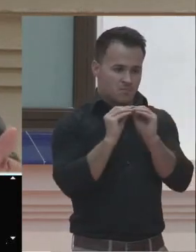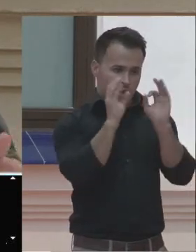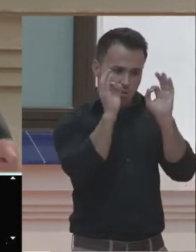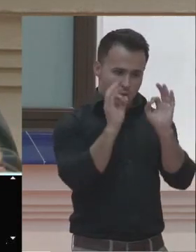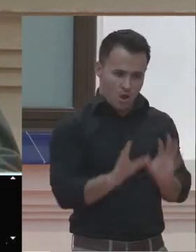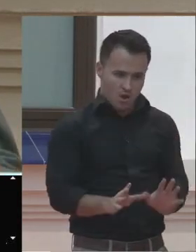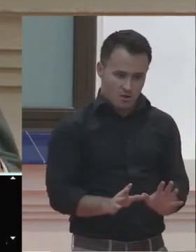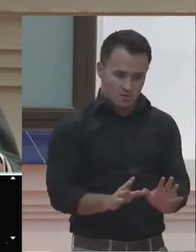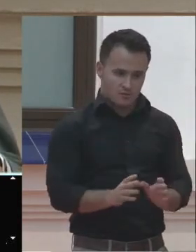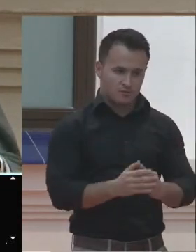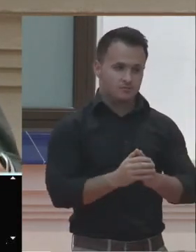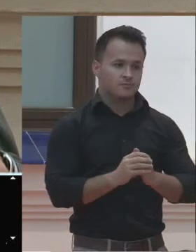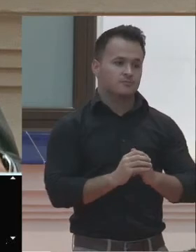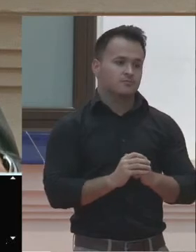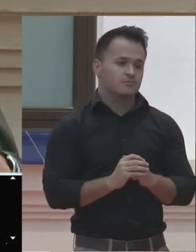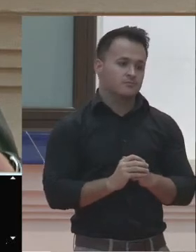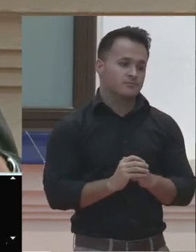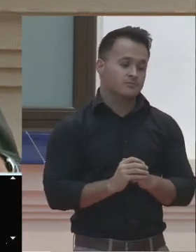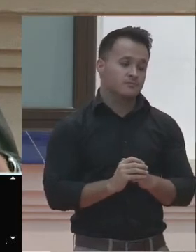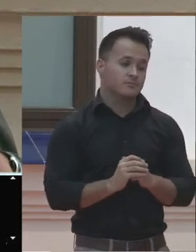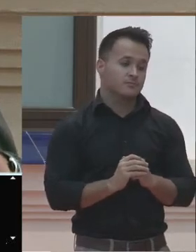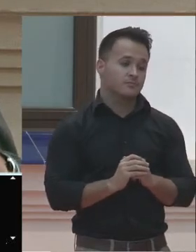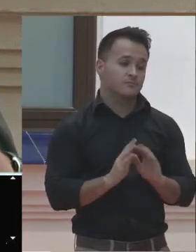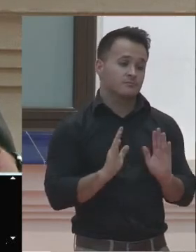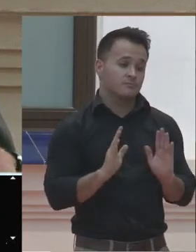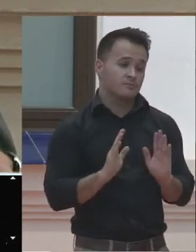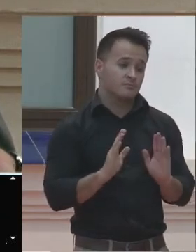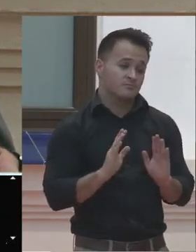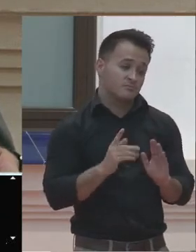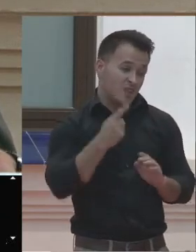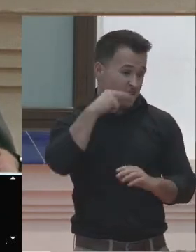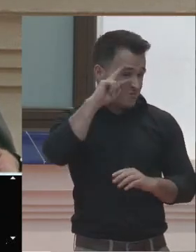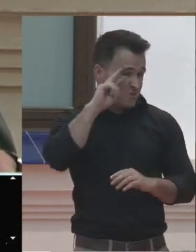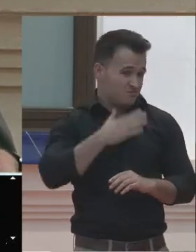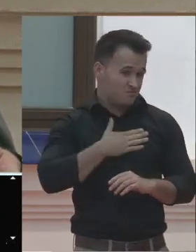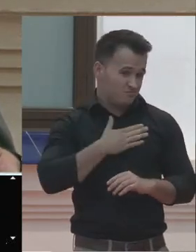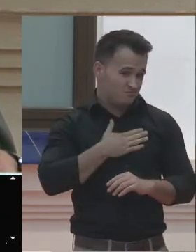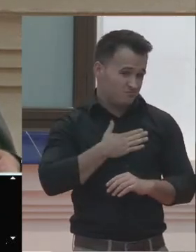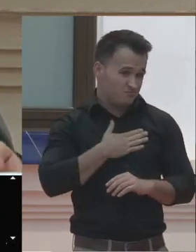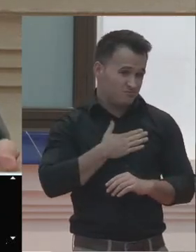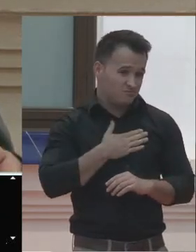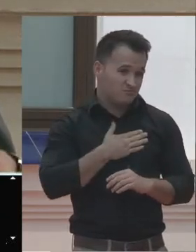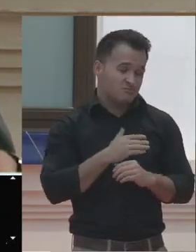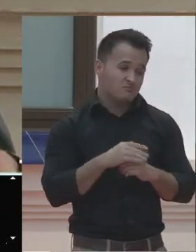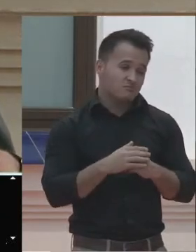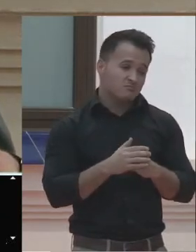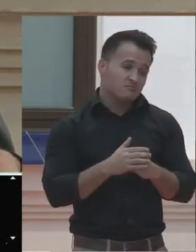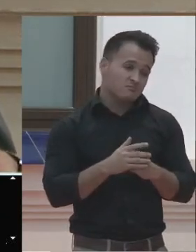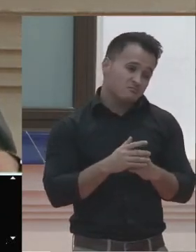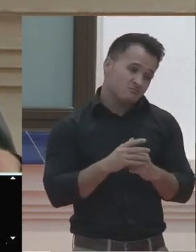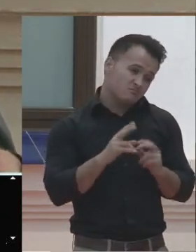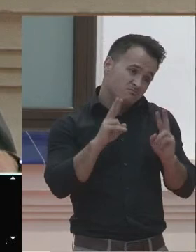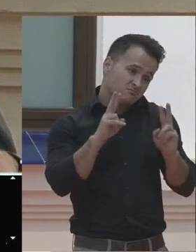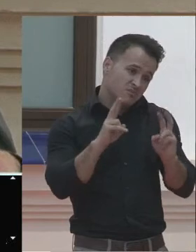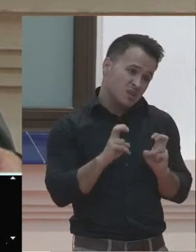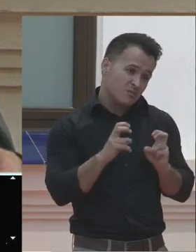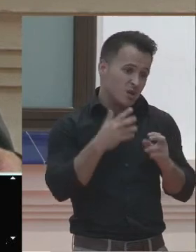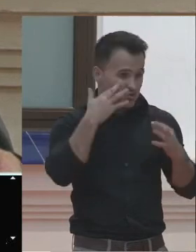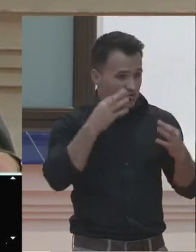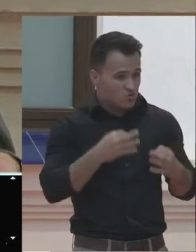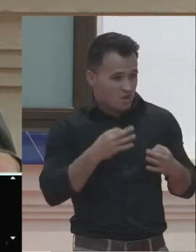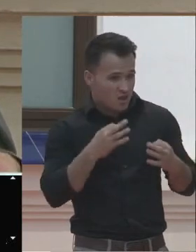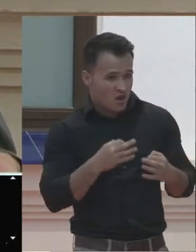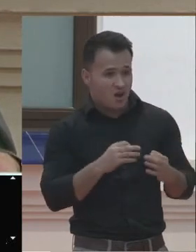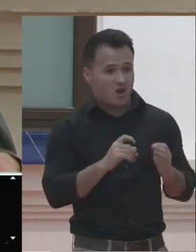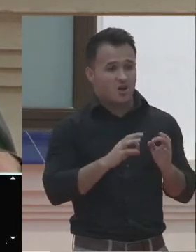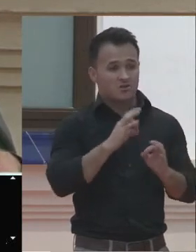compañías. Pero, según la experiencia que tenemos en temas de seguridad y en temas de organización y de